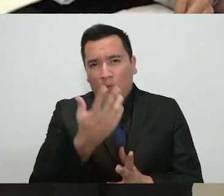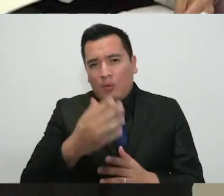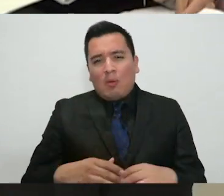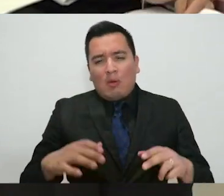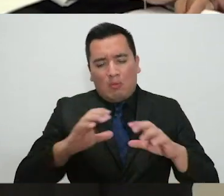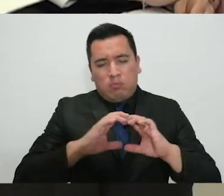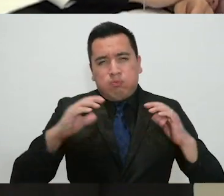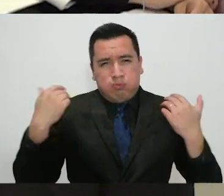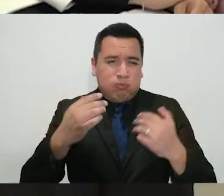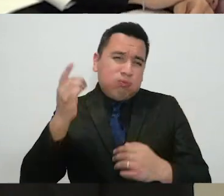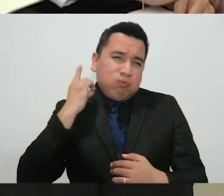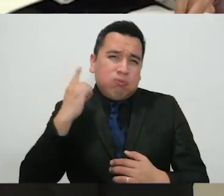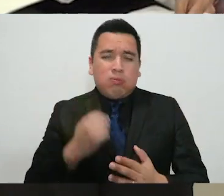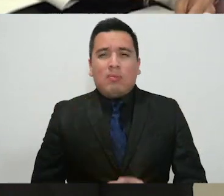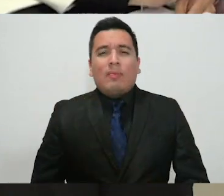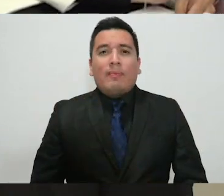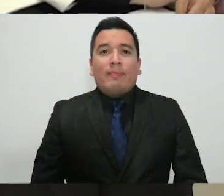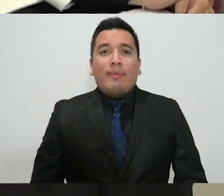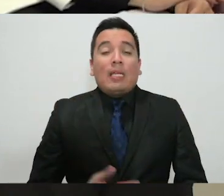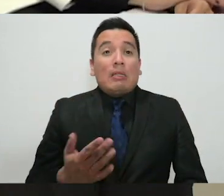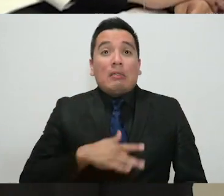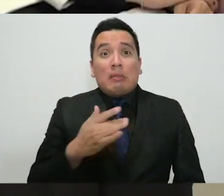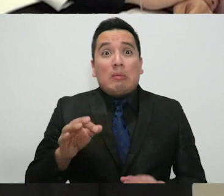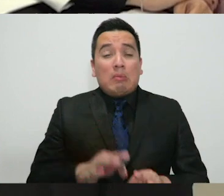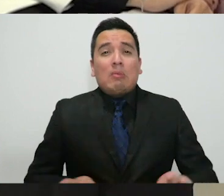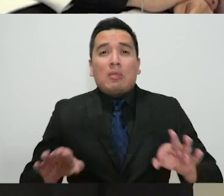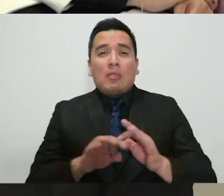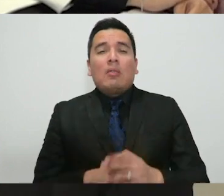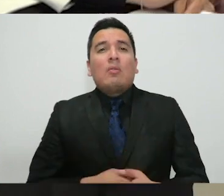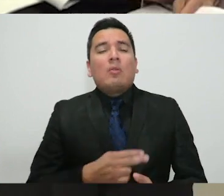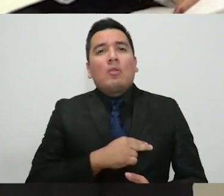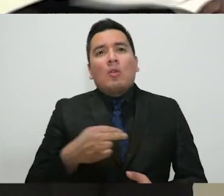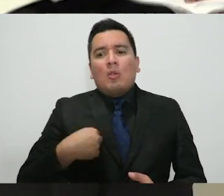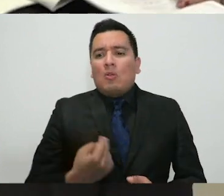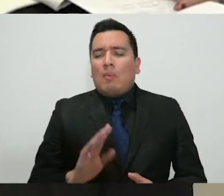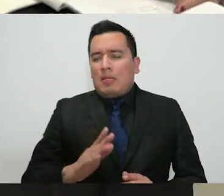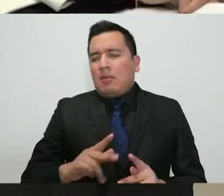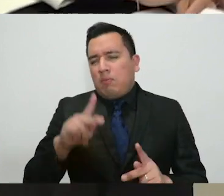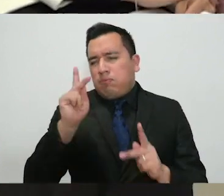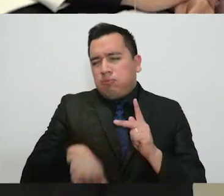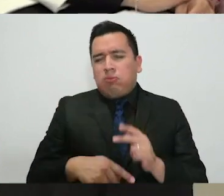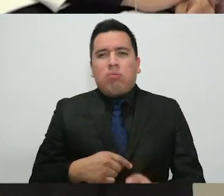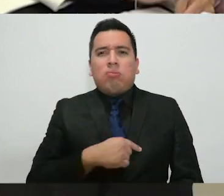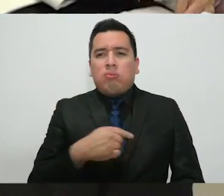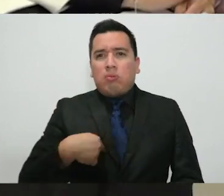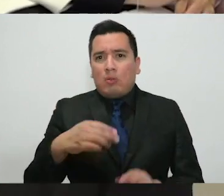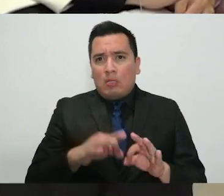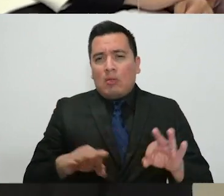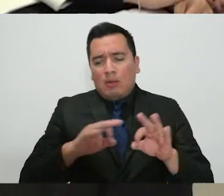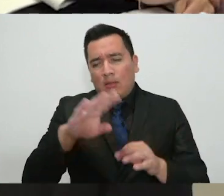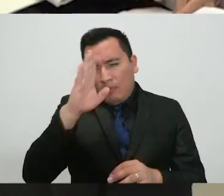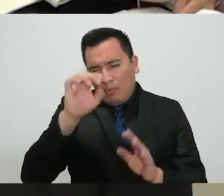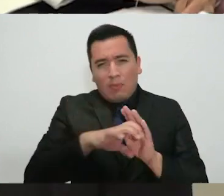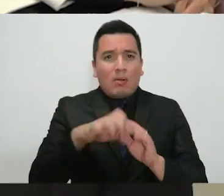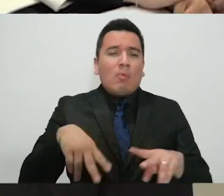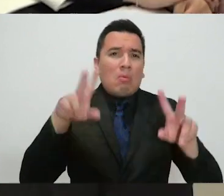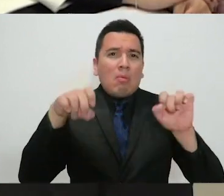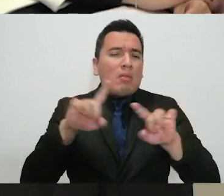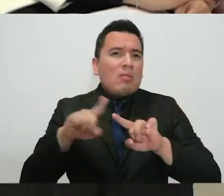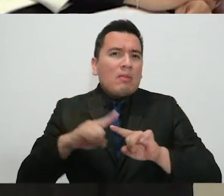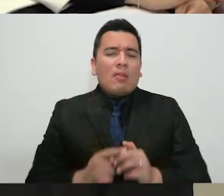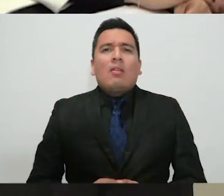el Congreso del Estado de Coahuila, y resulta oportuno hacer un paréntesis para reflexionar sobre algunos